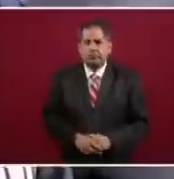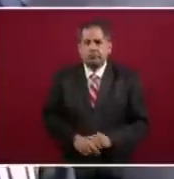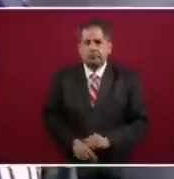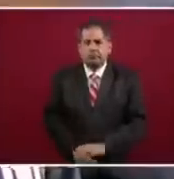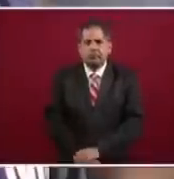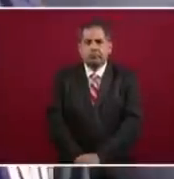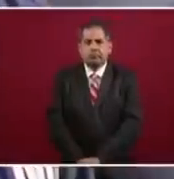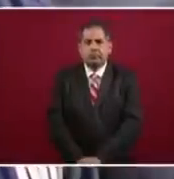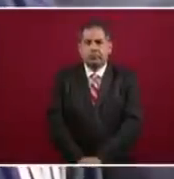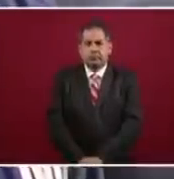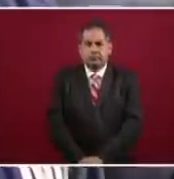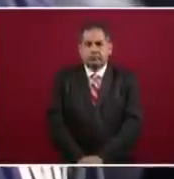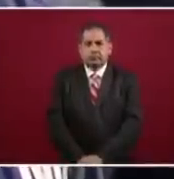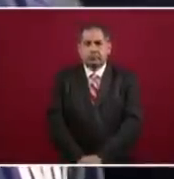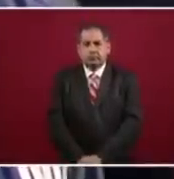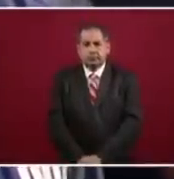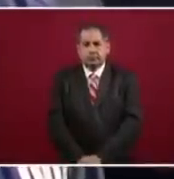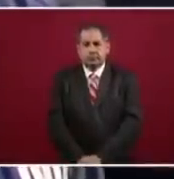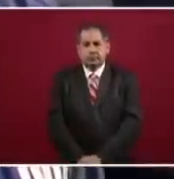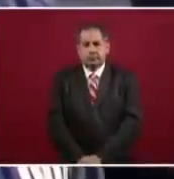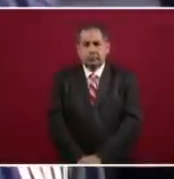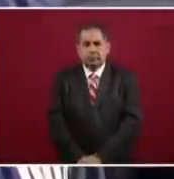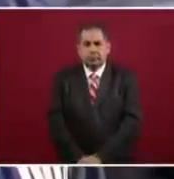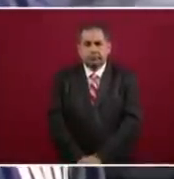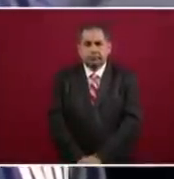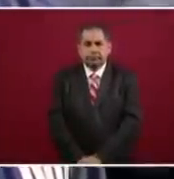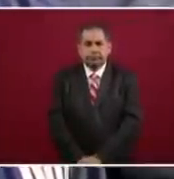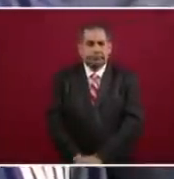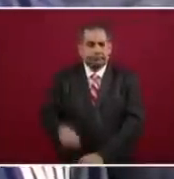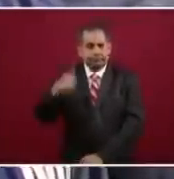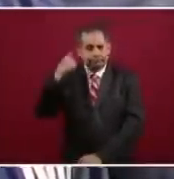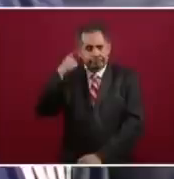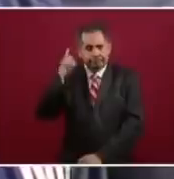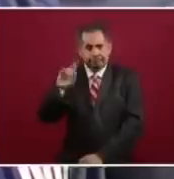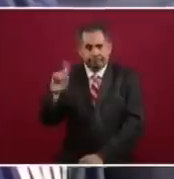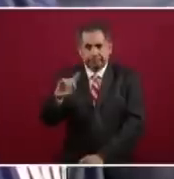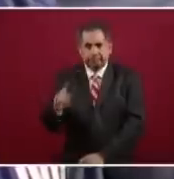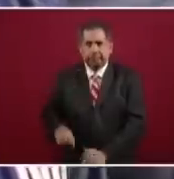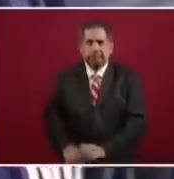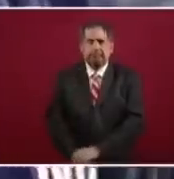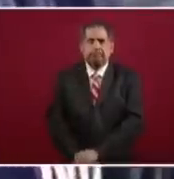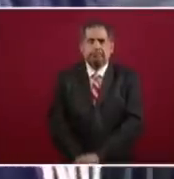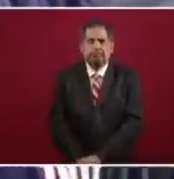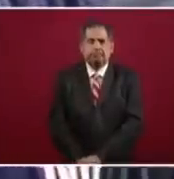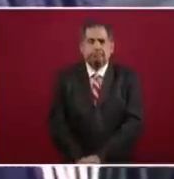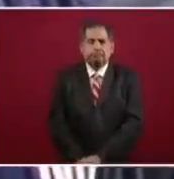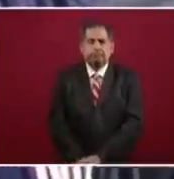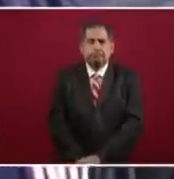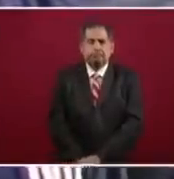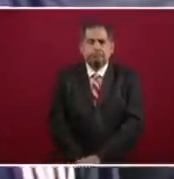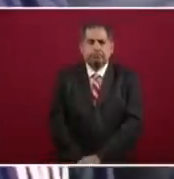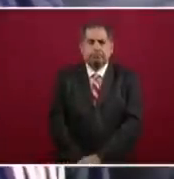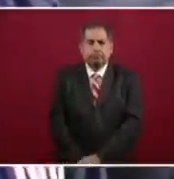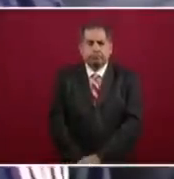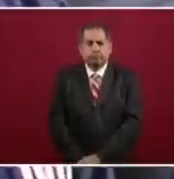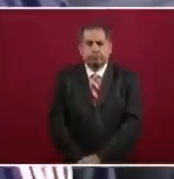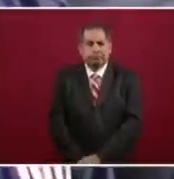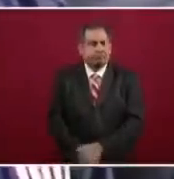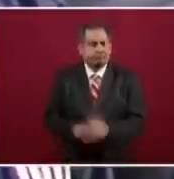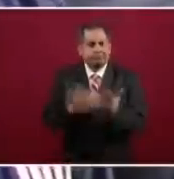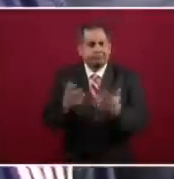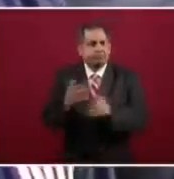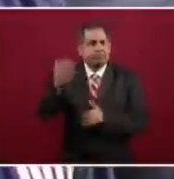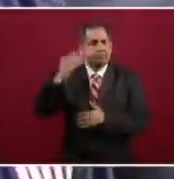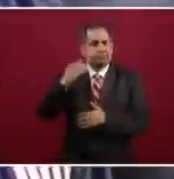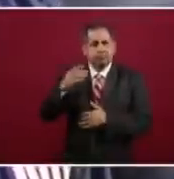los internacionalistas dicen que al hablar de la historia de las relaciones bilaterales con bolivia pues finalmente nunca